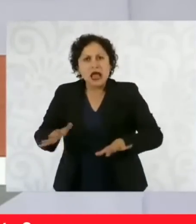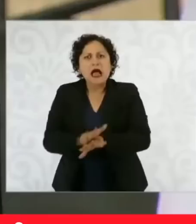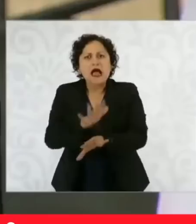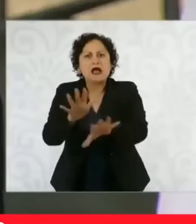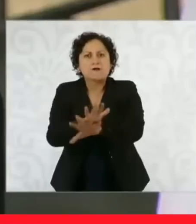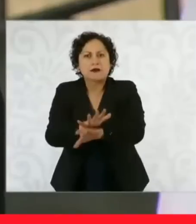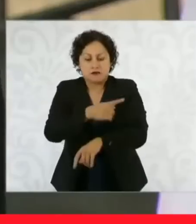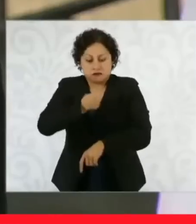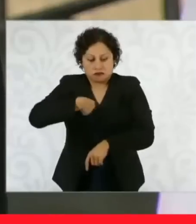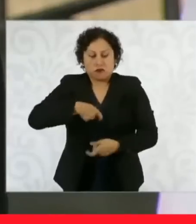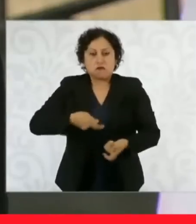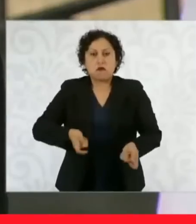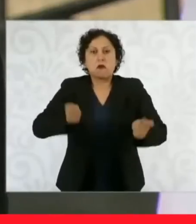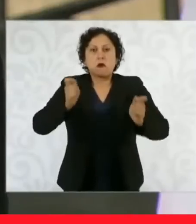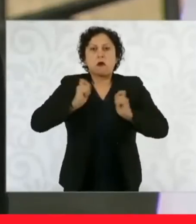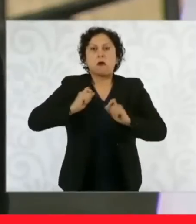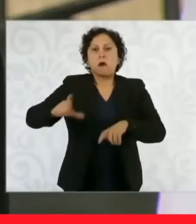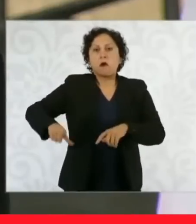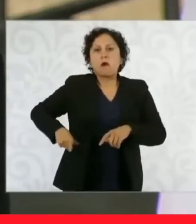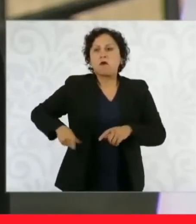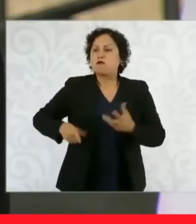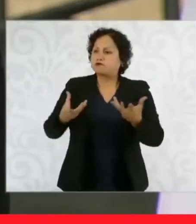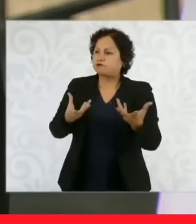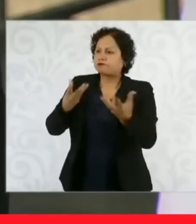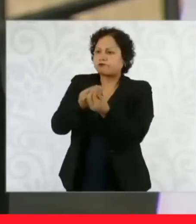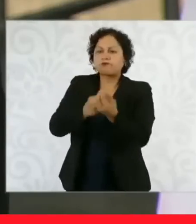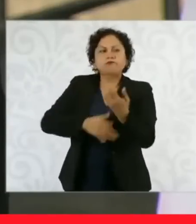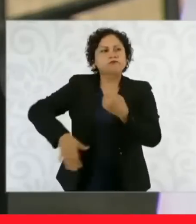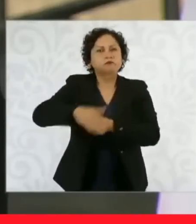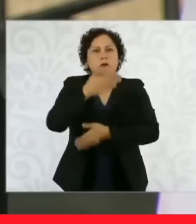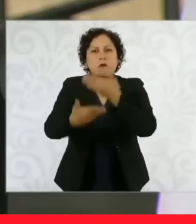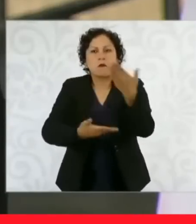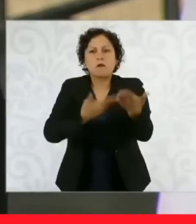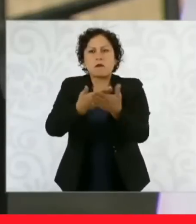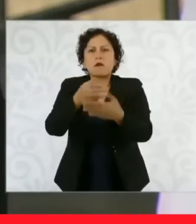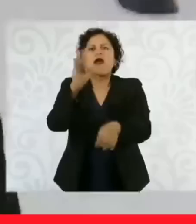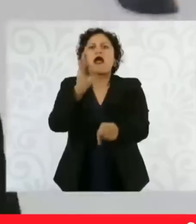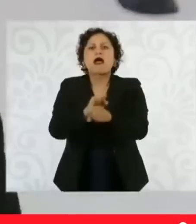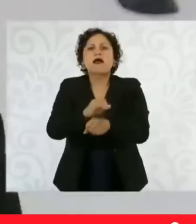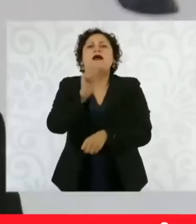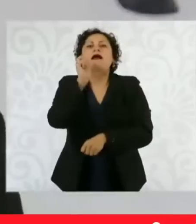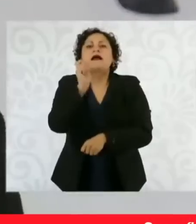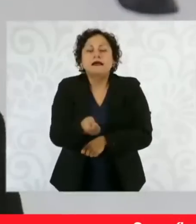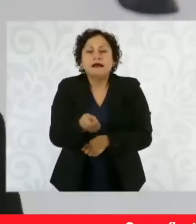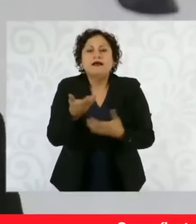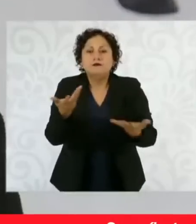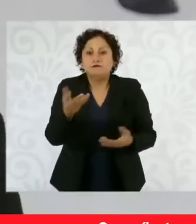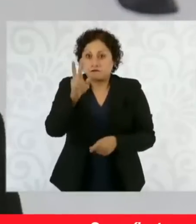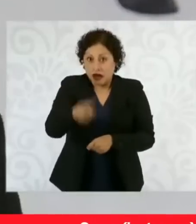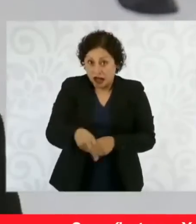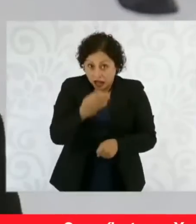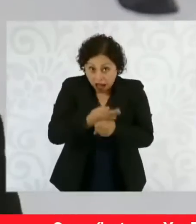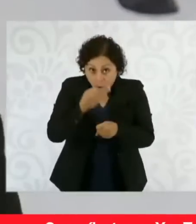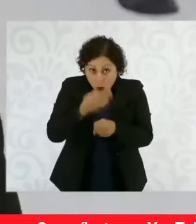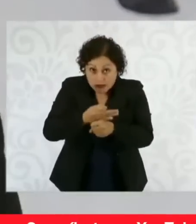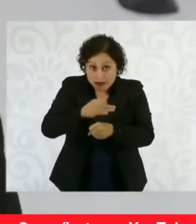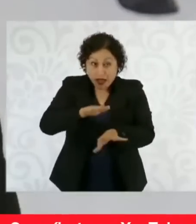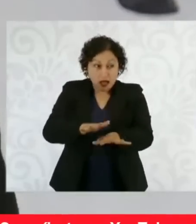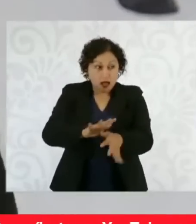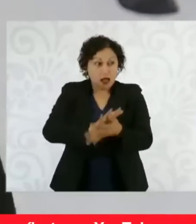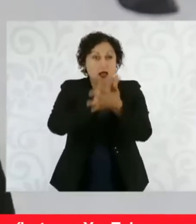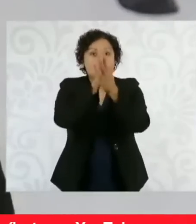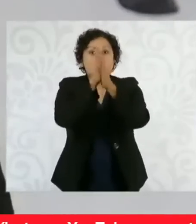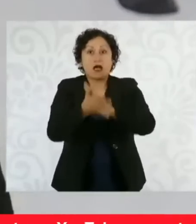Estamos viviendo una transformación profunda y créanme, el mundo entero ve a México